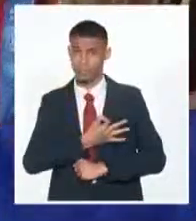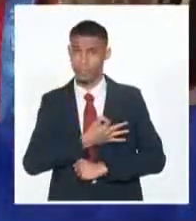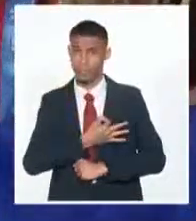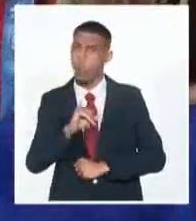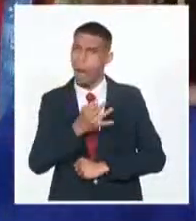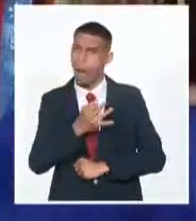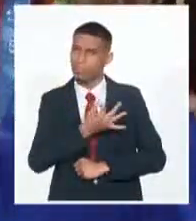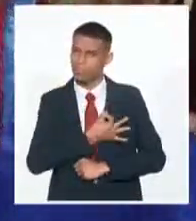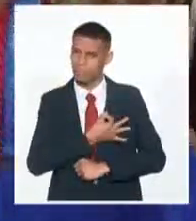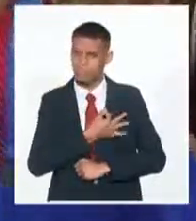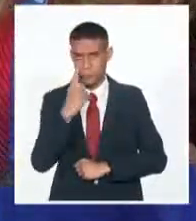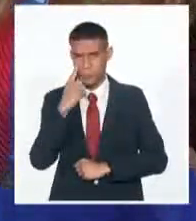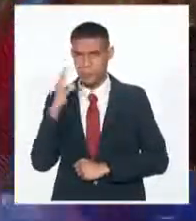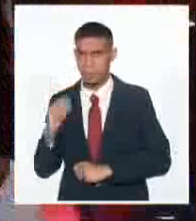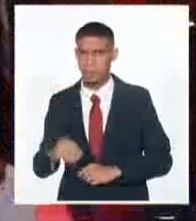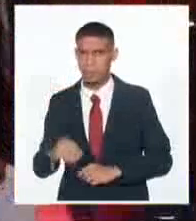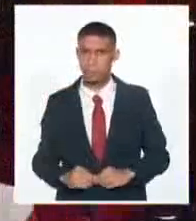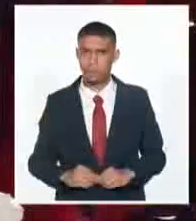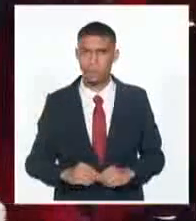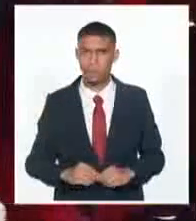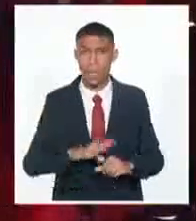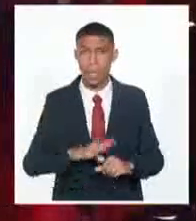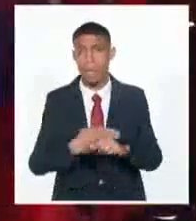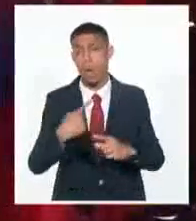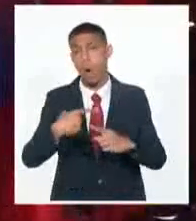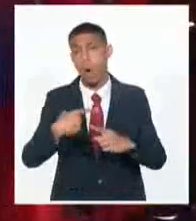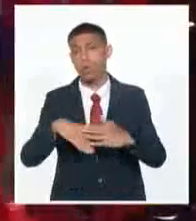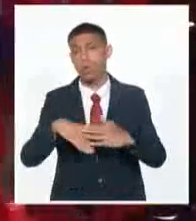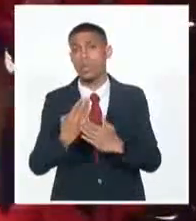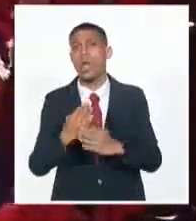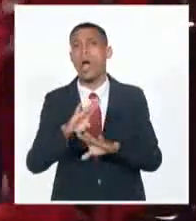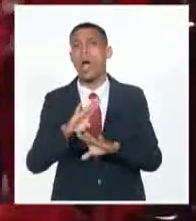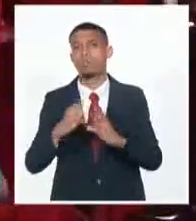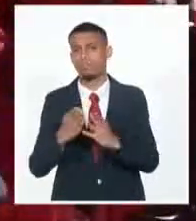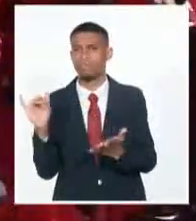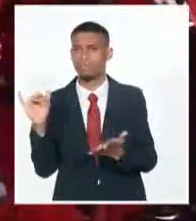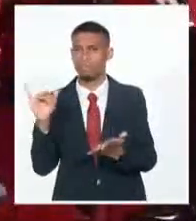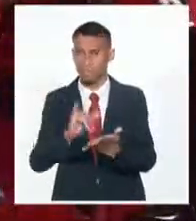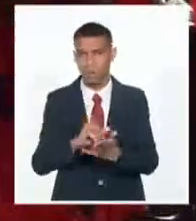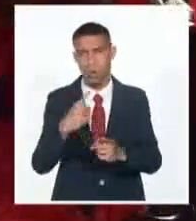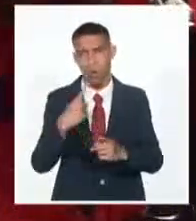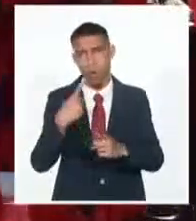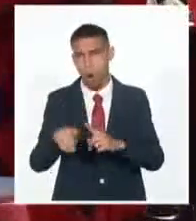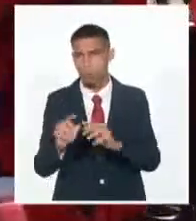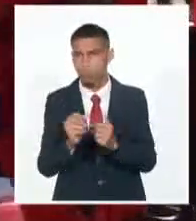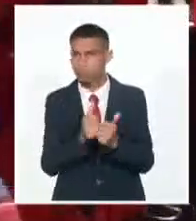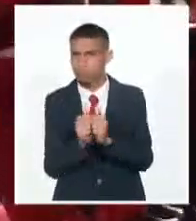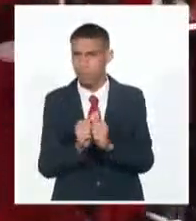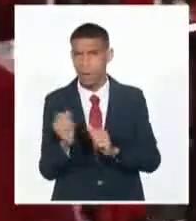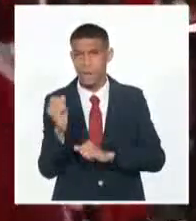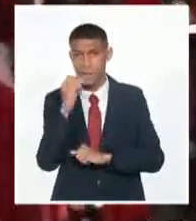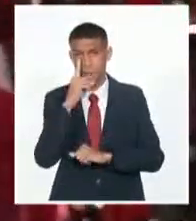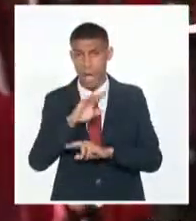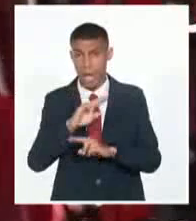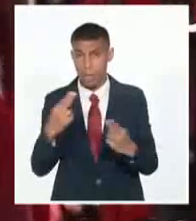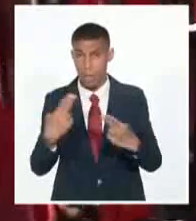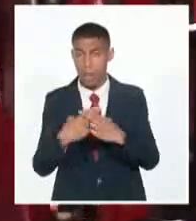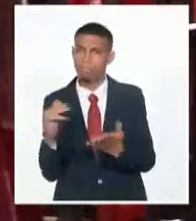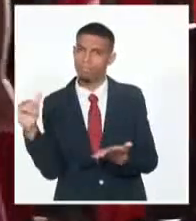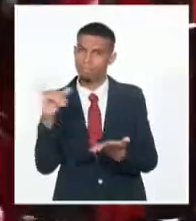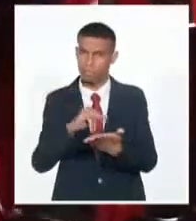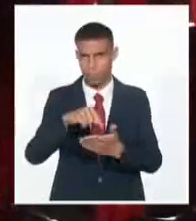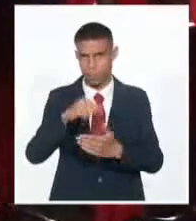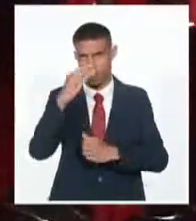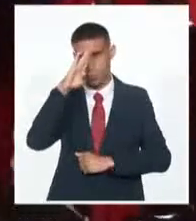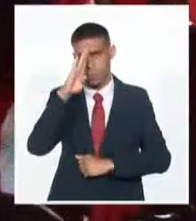las medallas. En los próximos días continuará regresando a la patria de los demás atletas que vayan culminando sus compromisos